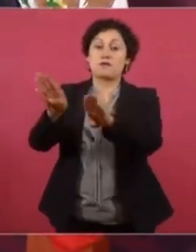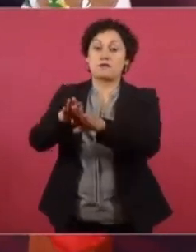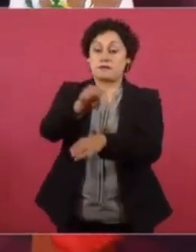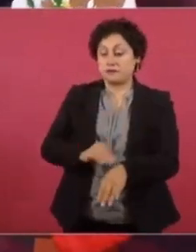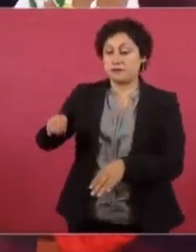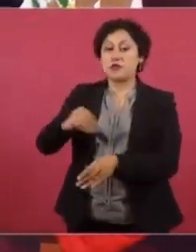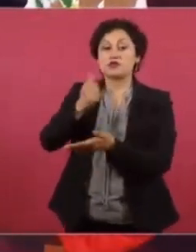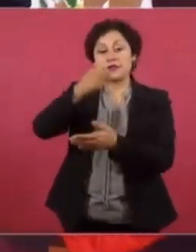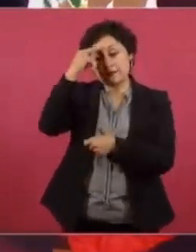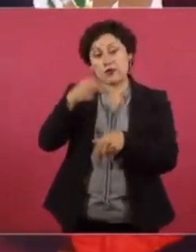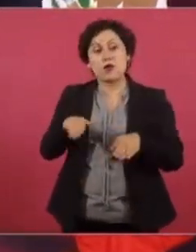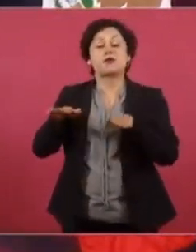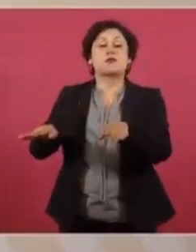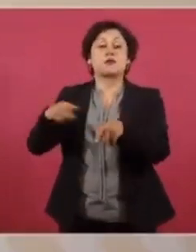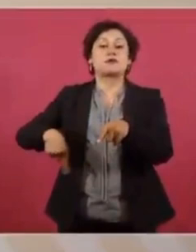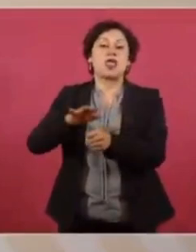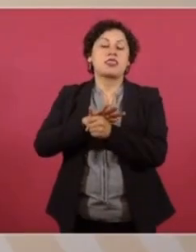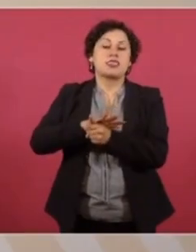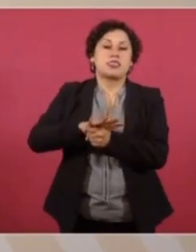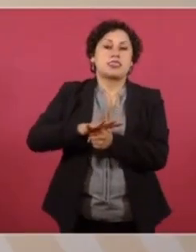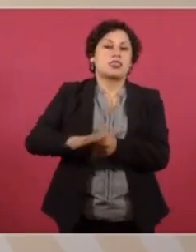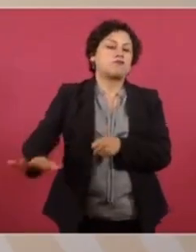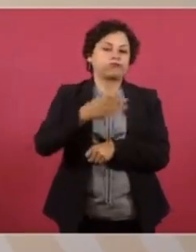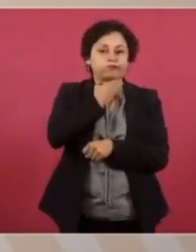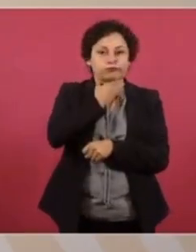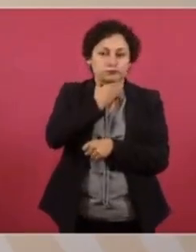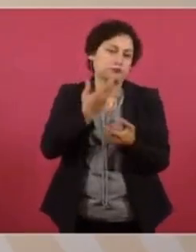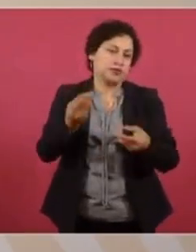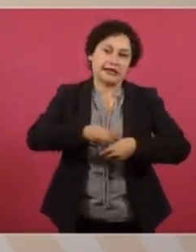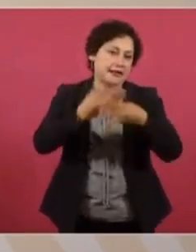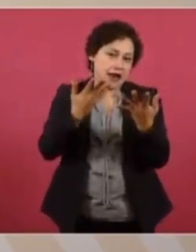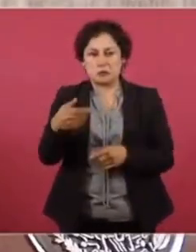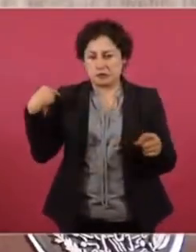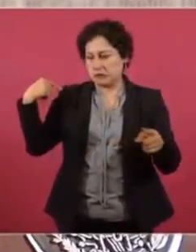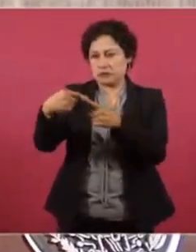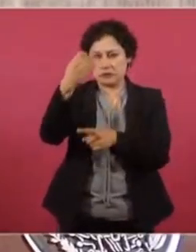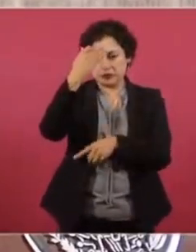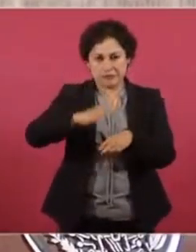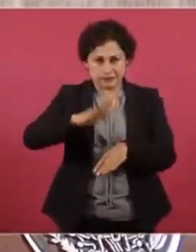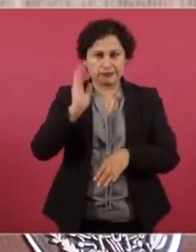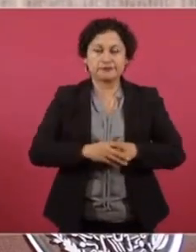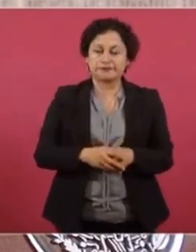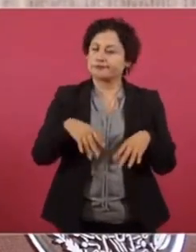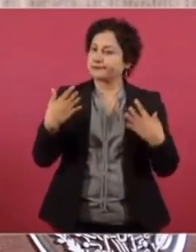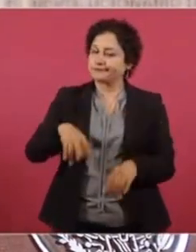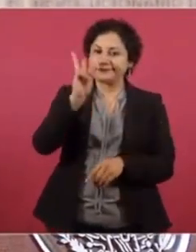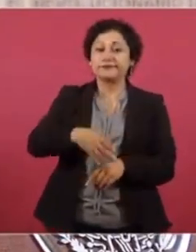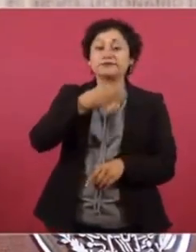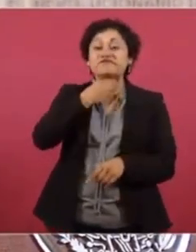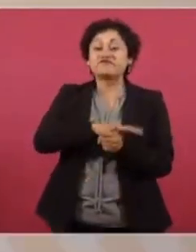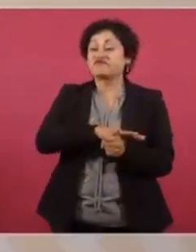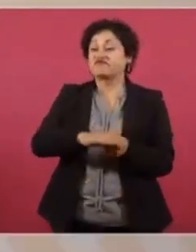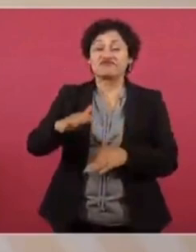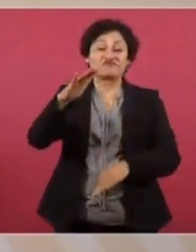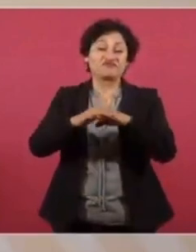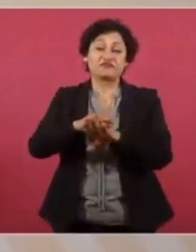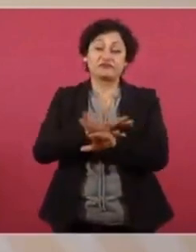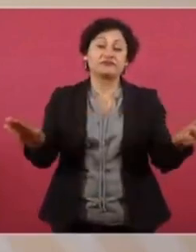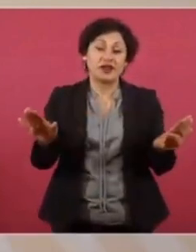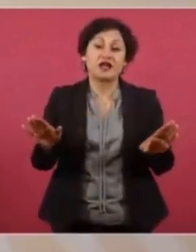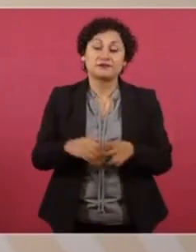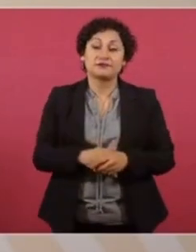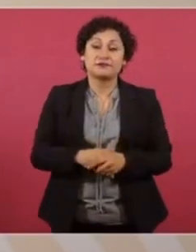siguió creciendo el número de operaciones Por qué pues hay más tráfico y ya se rebasó el número de operaciones